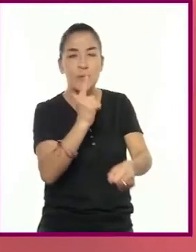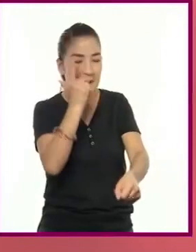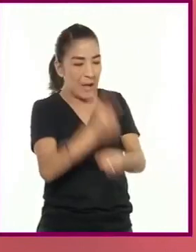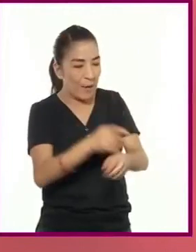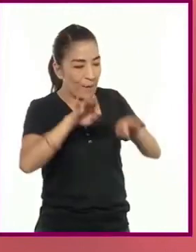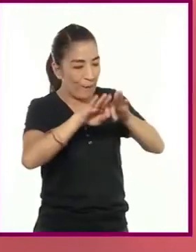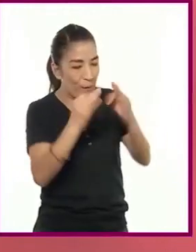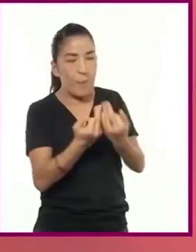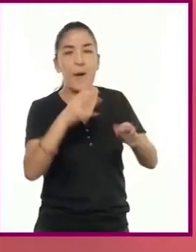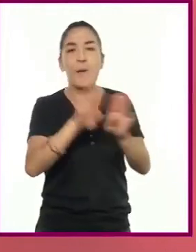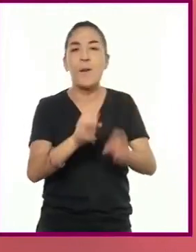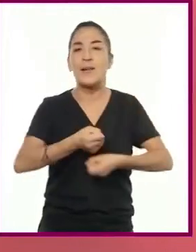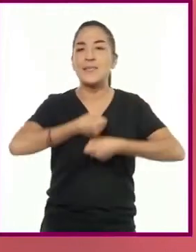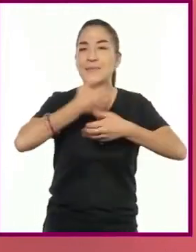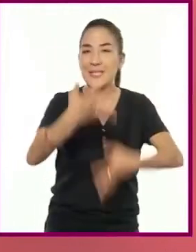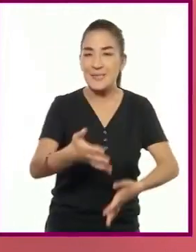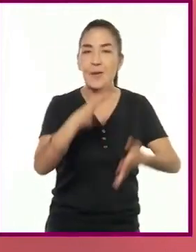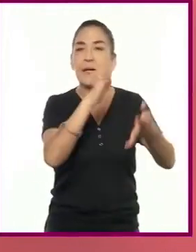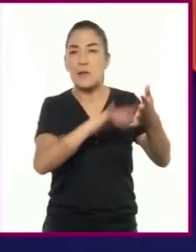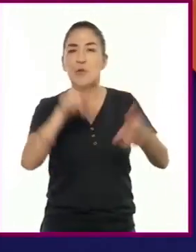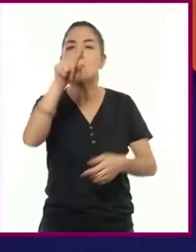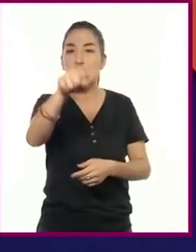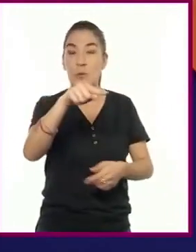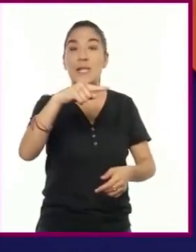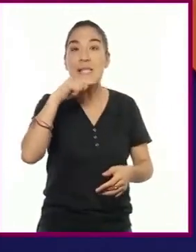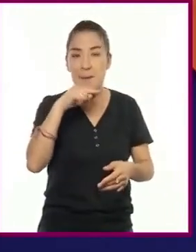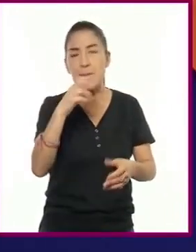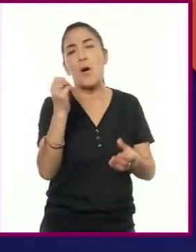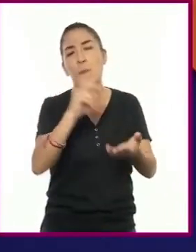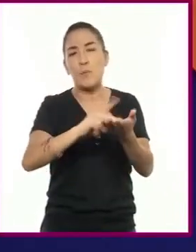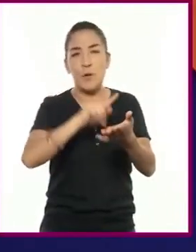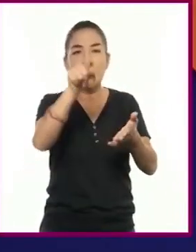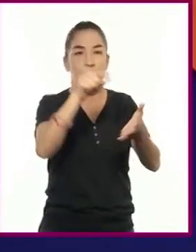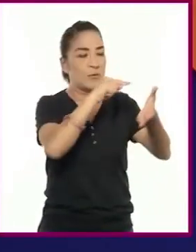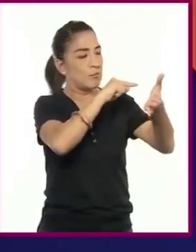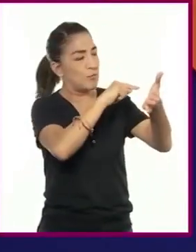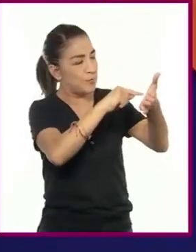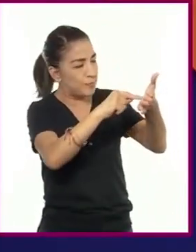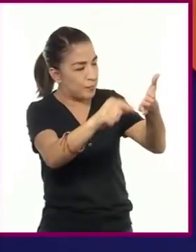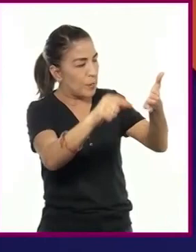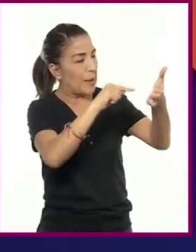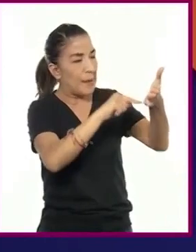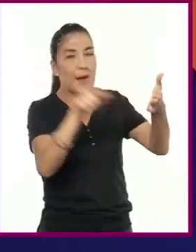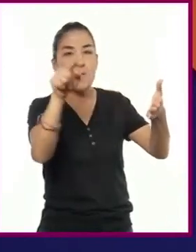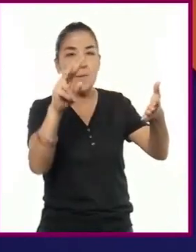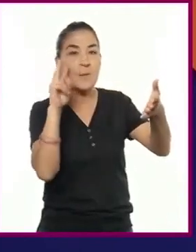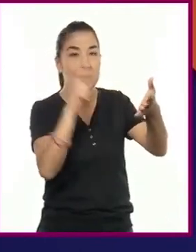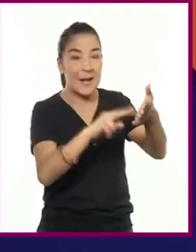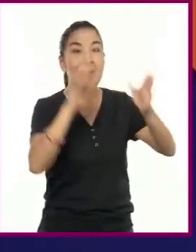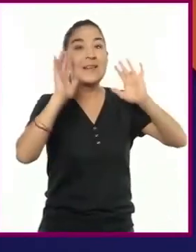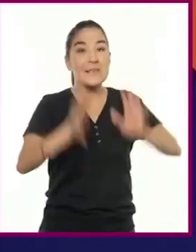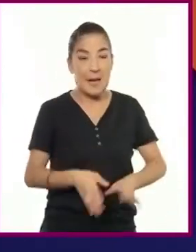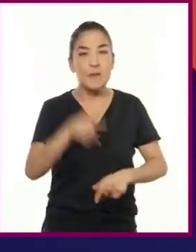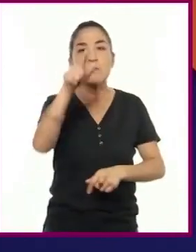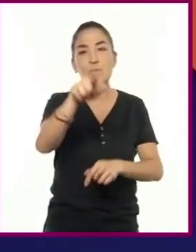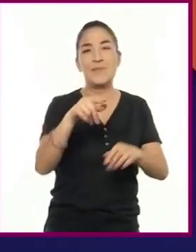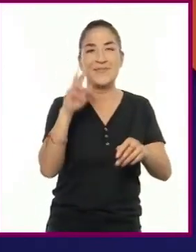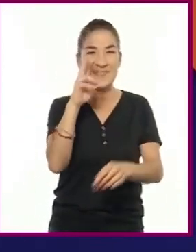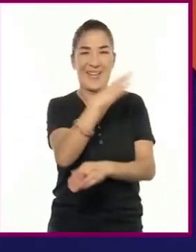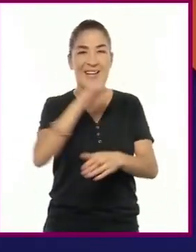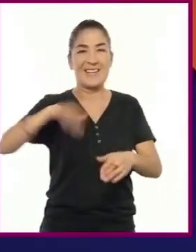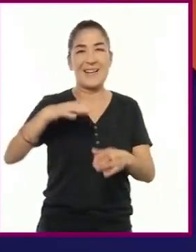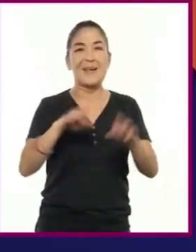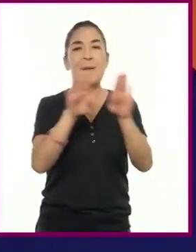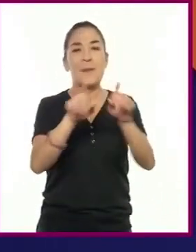las formas de expresión empleadas. Subrayen las pistas que les permitan identificarlas. Terminen el mapa mental o